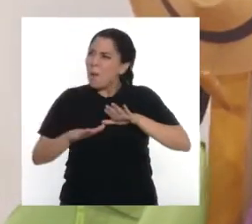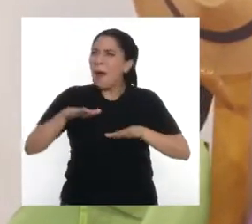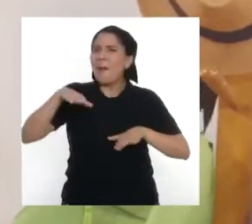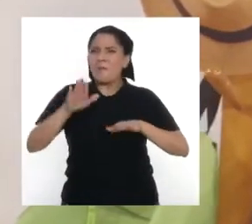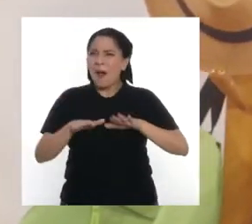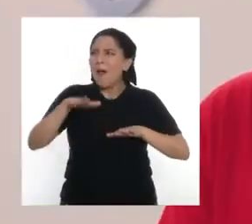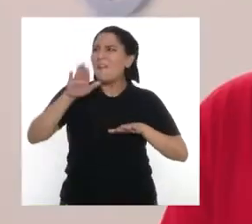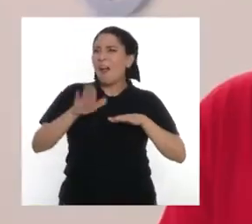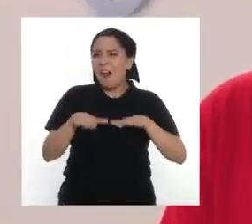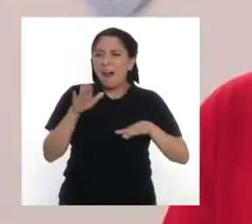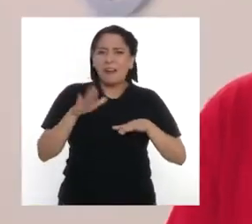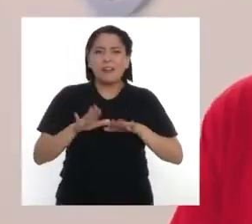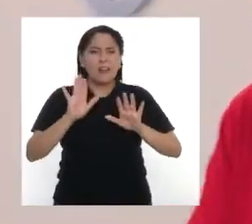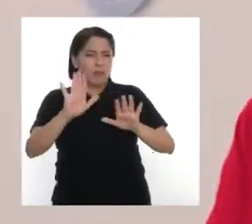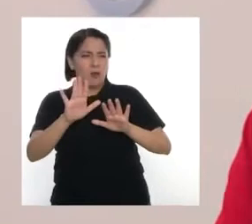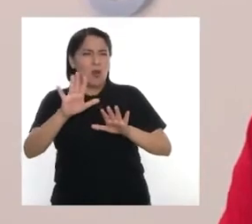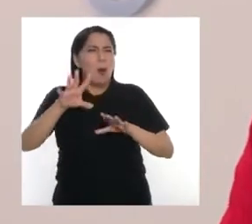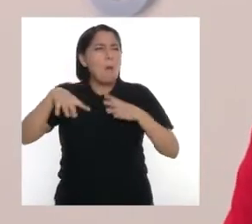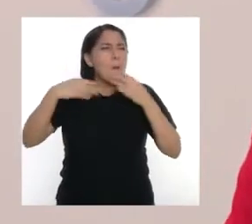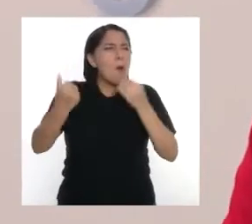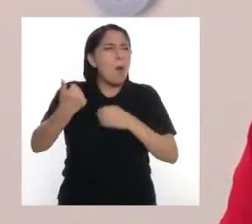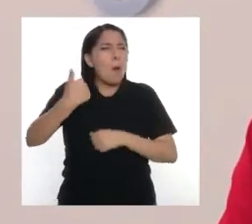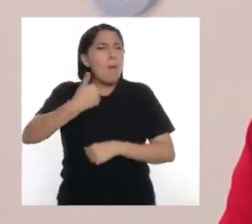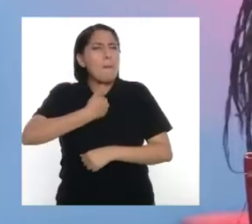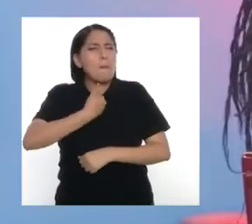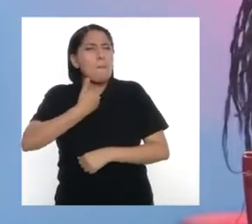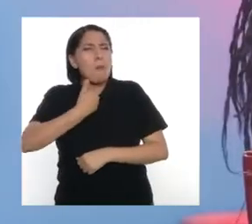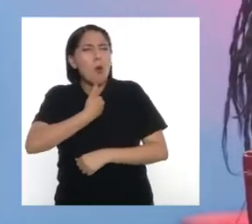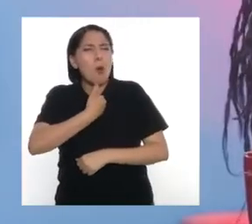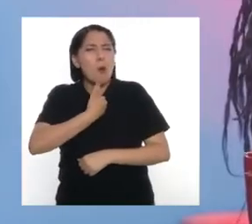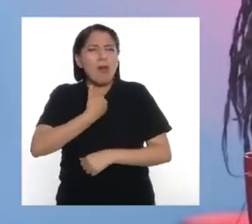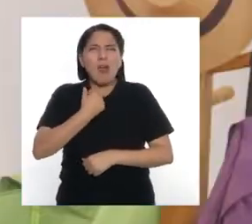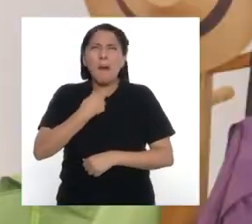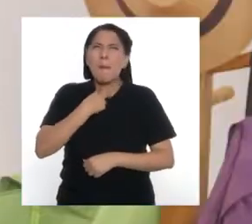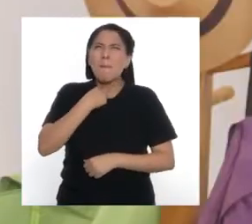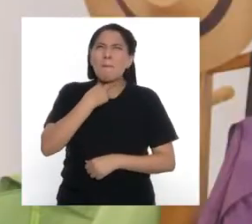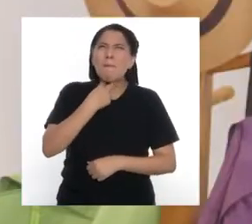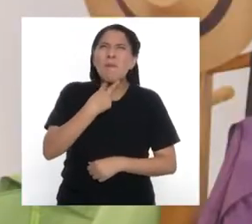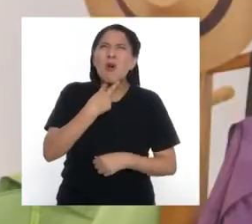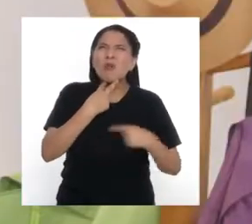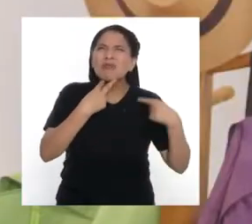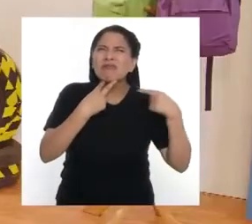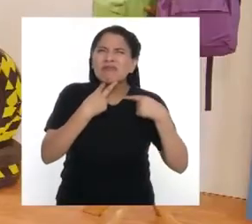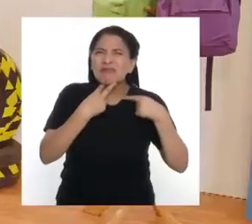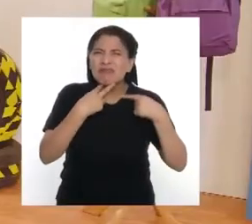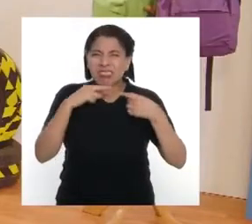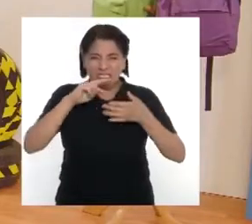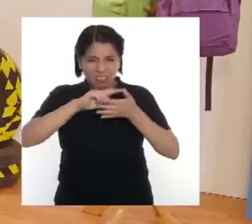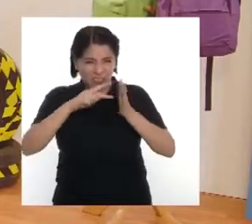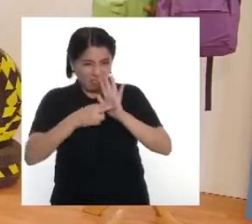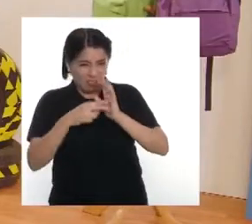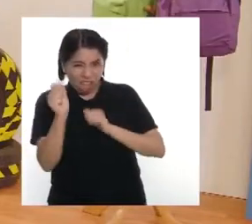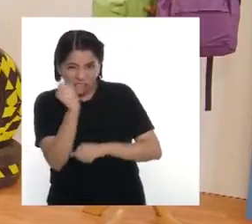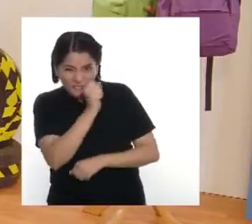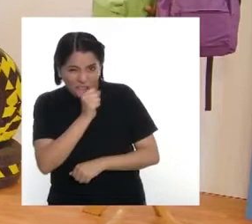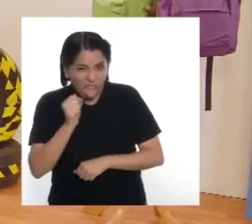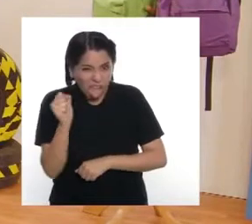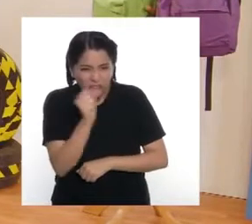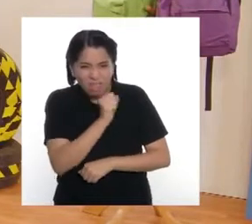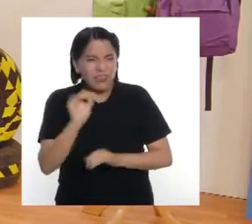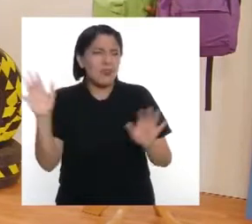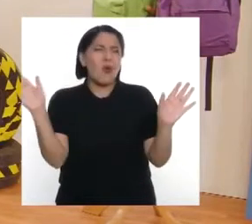ritmo. ¿Por qué no la propia voz? ¿La voz? ¿Te refieres a cantar? No